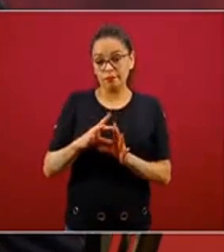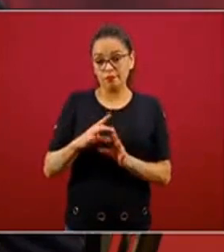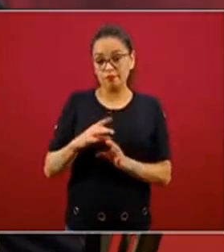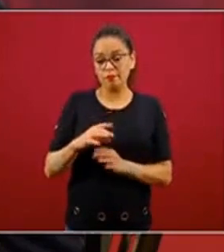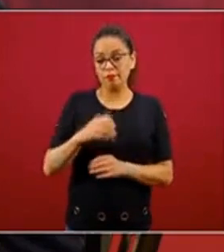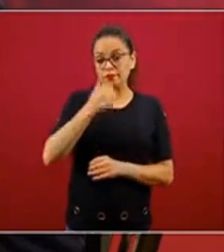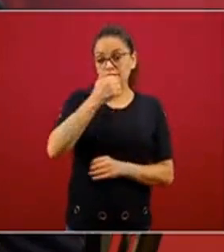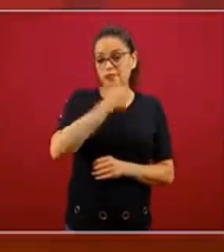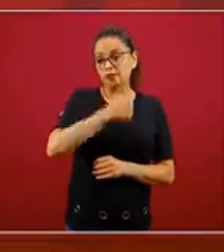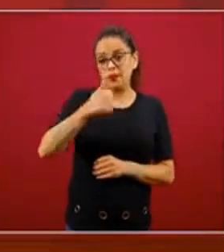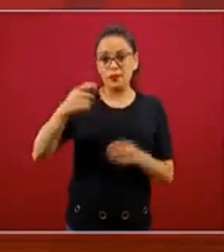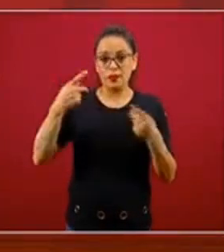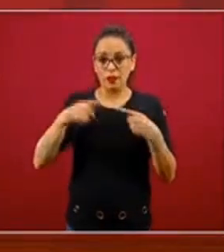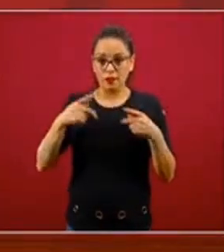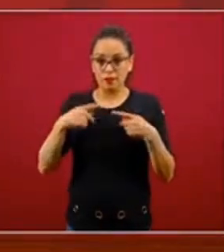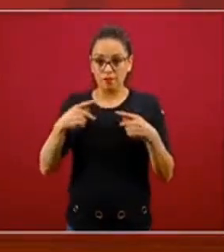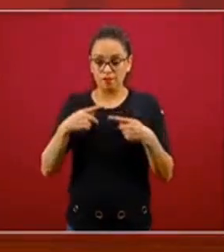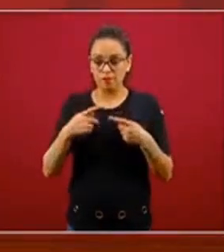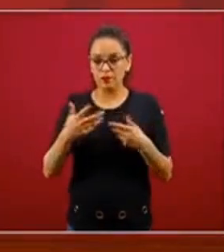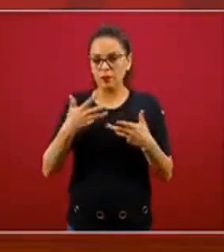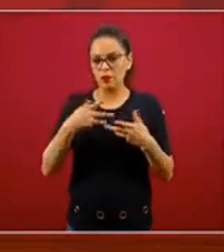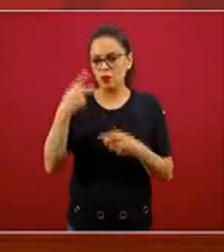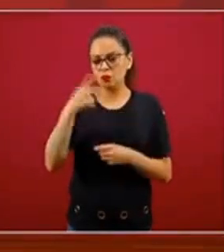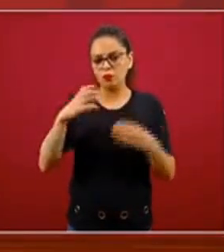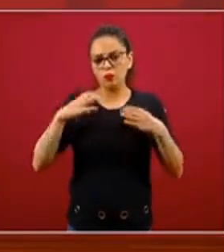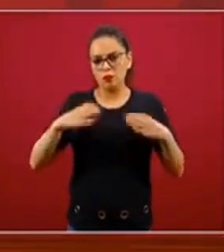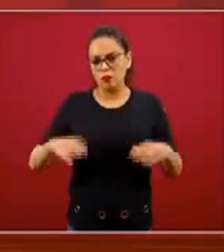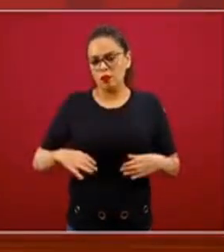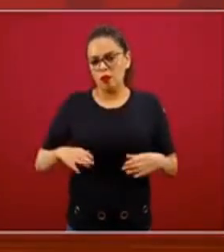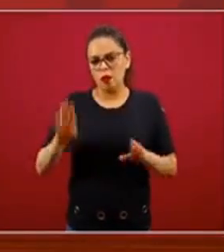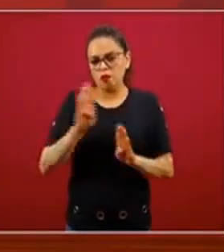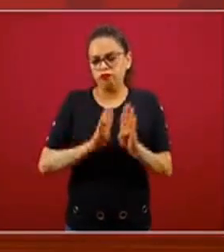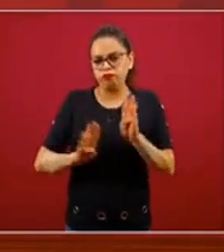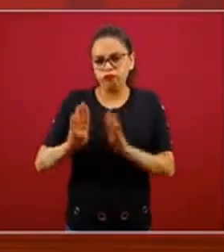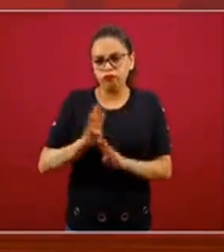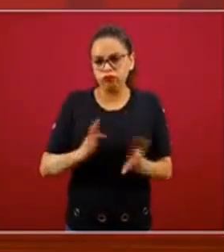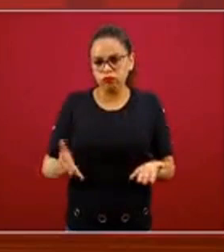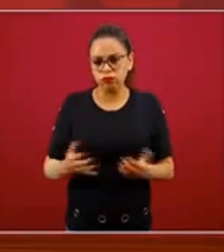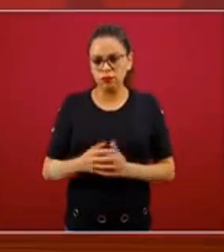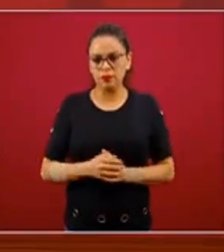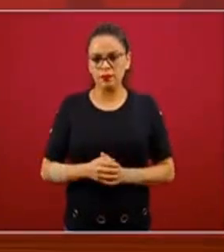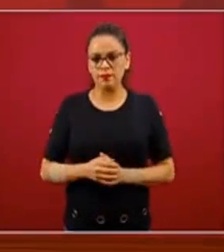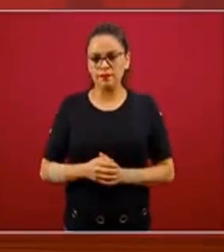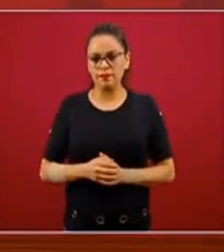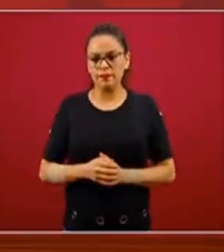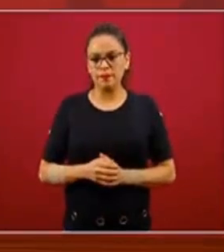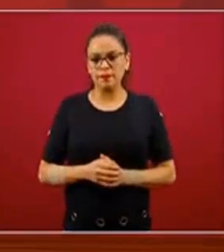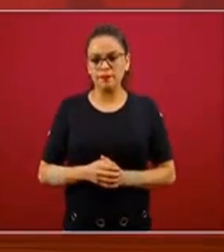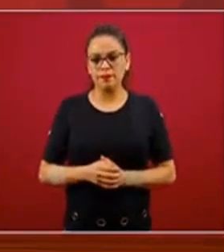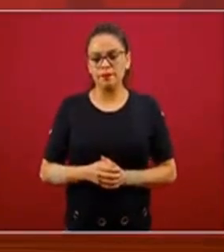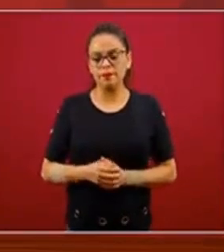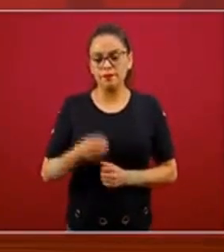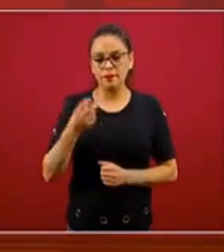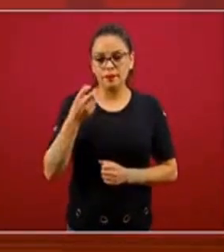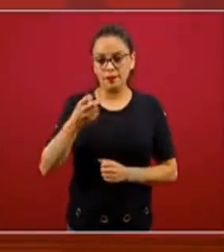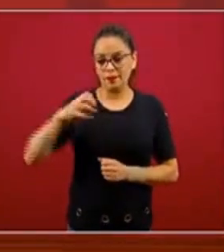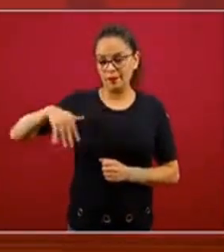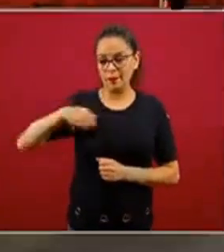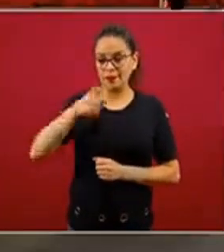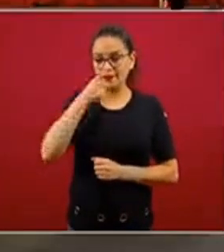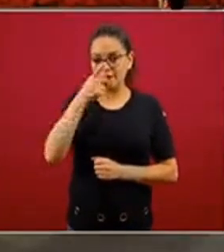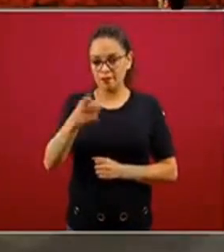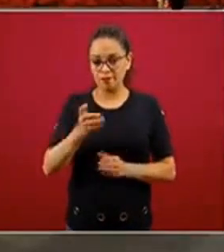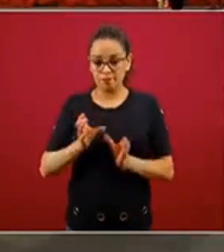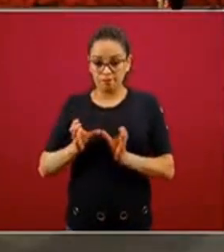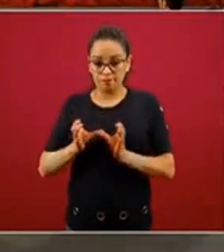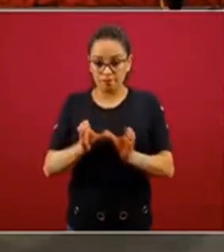biológicas que limitan el que toda esa Guardia Nacional, como les señalé yo, se ubique directamente contra